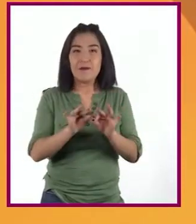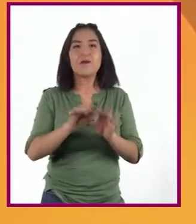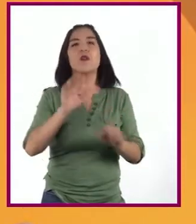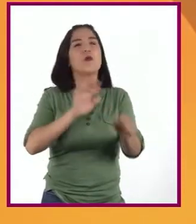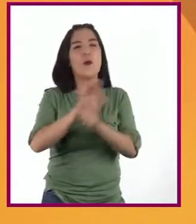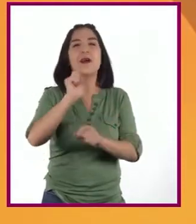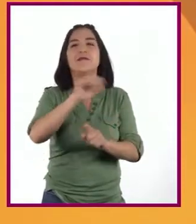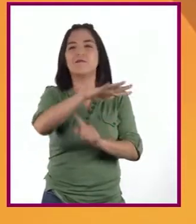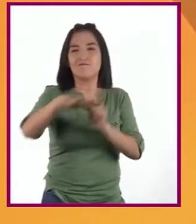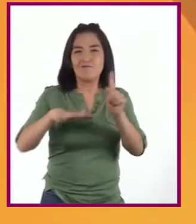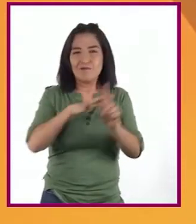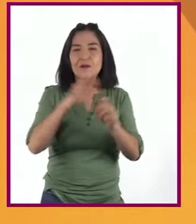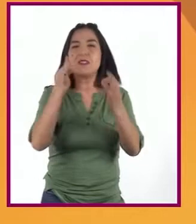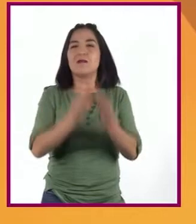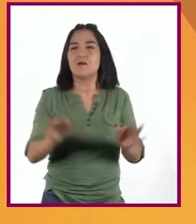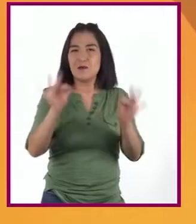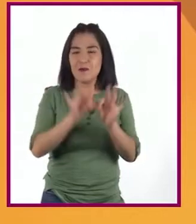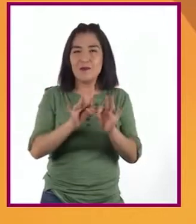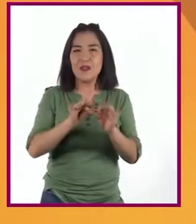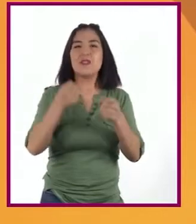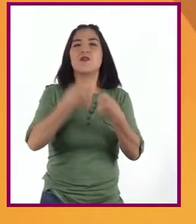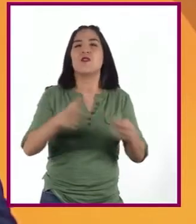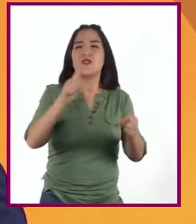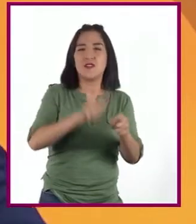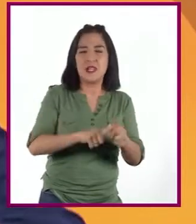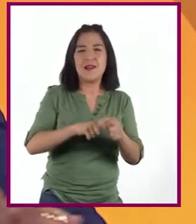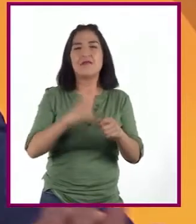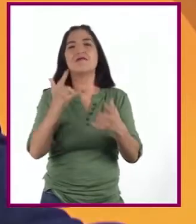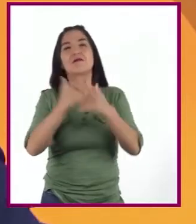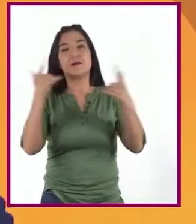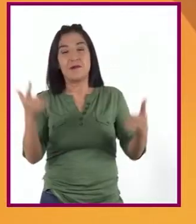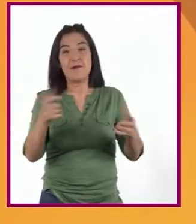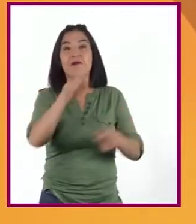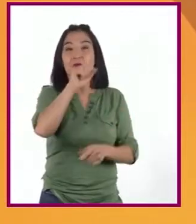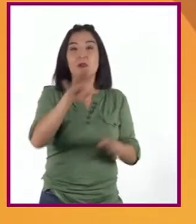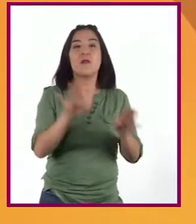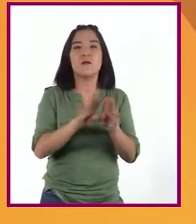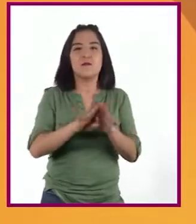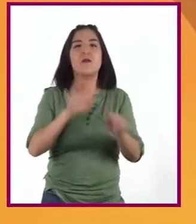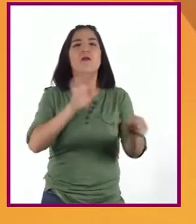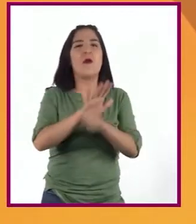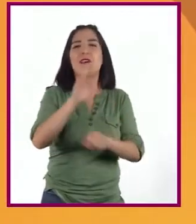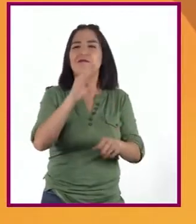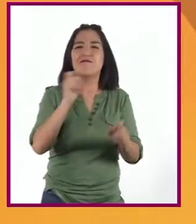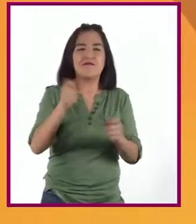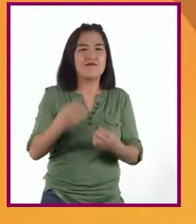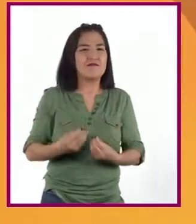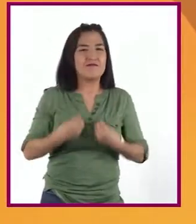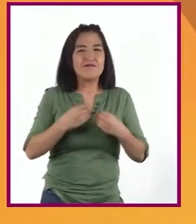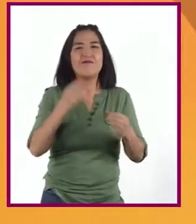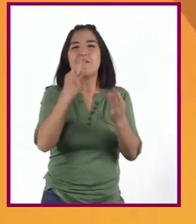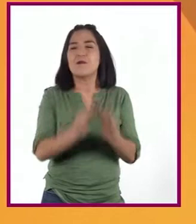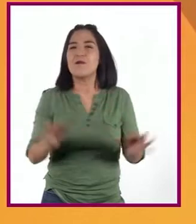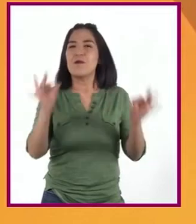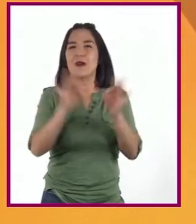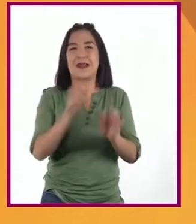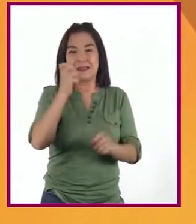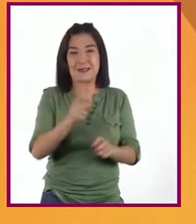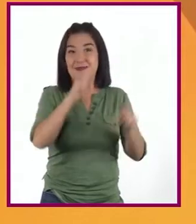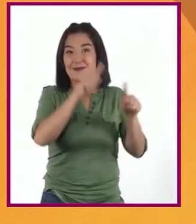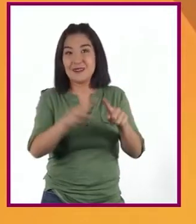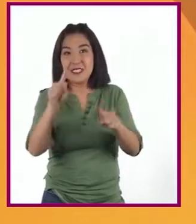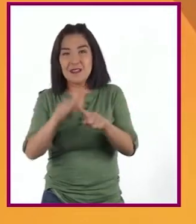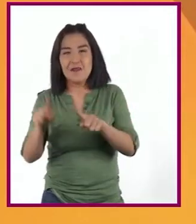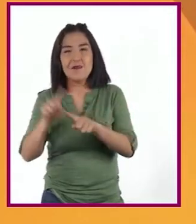su contexto histórico y social, así como los acontecimientos más sobresalientes de